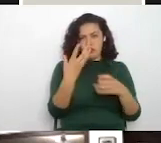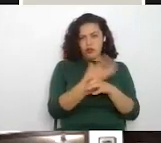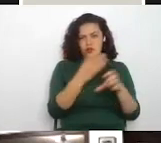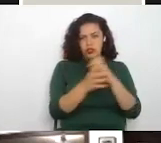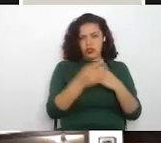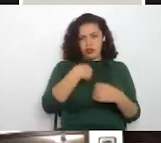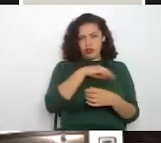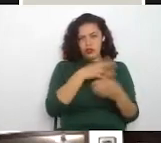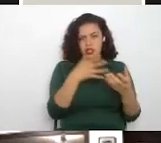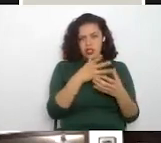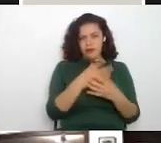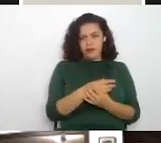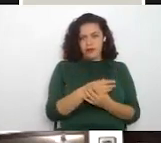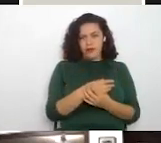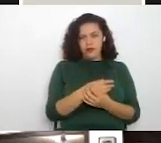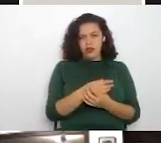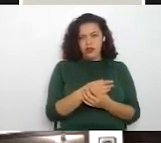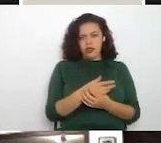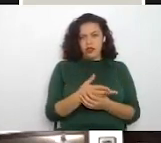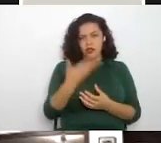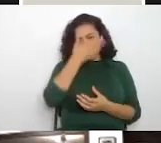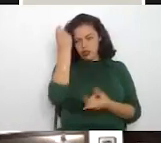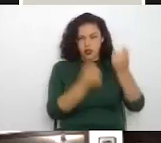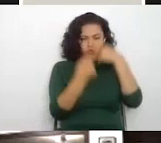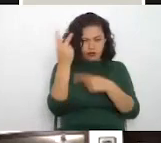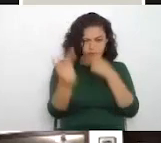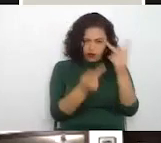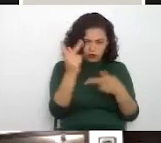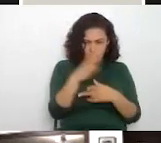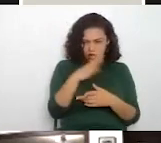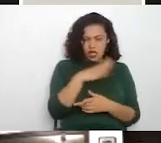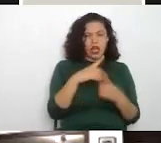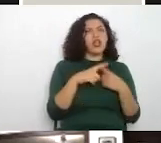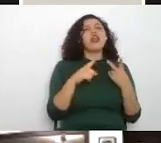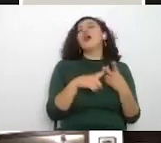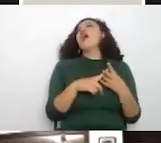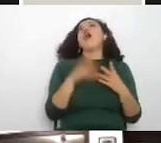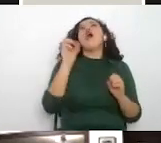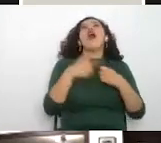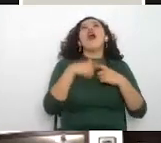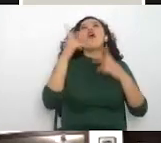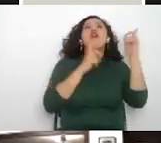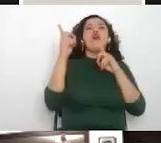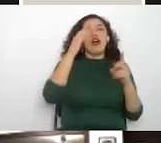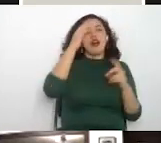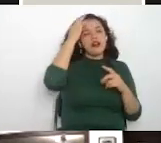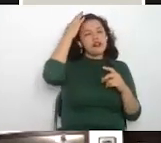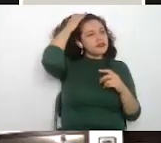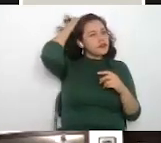¿sí? Entonces, no sé si haya alguna pregunta, alguna duda.